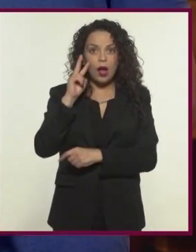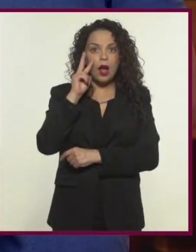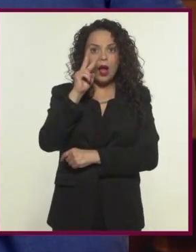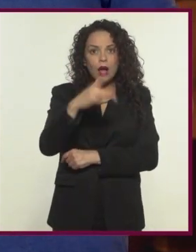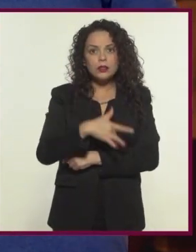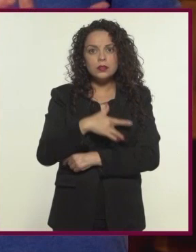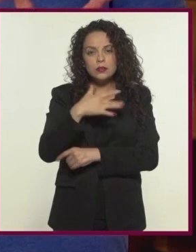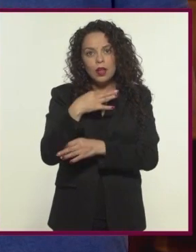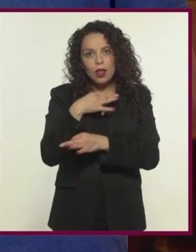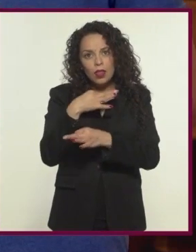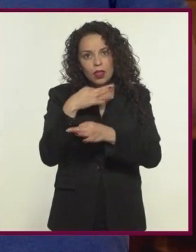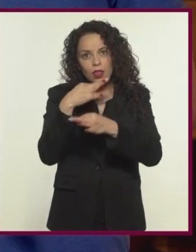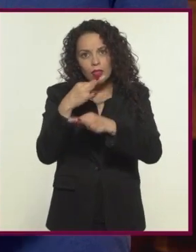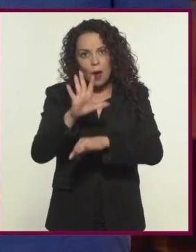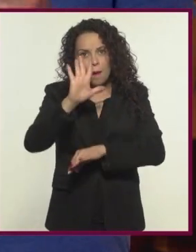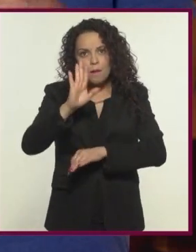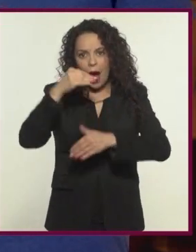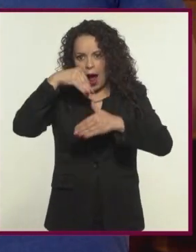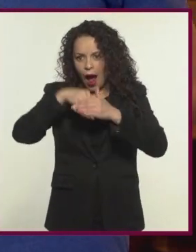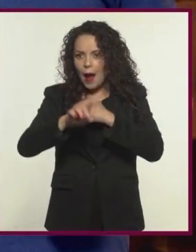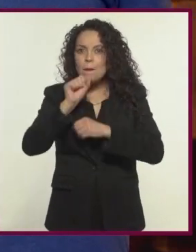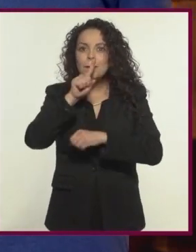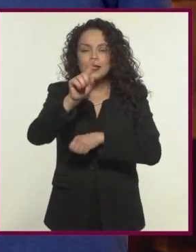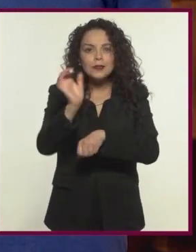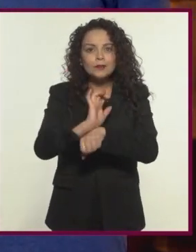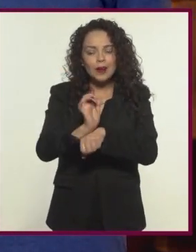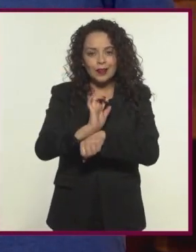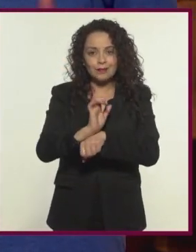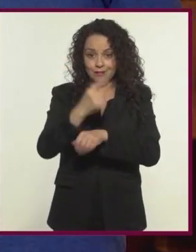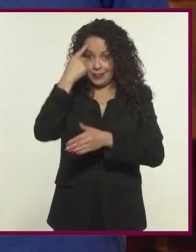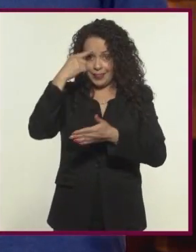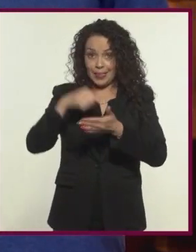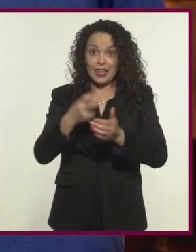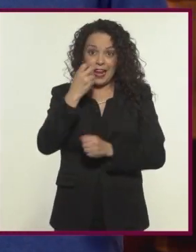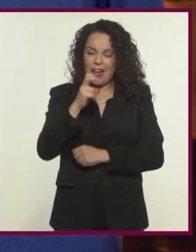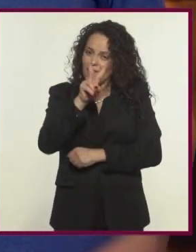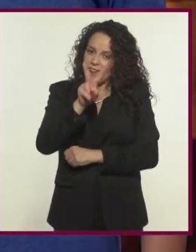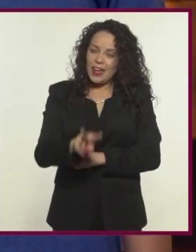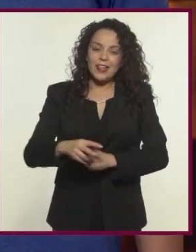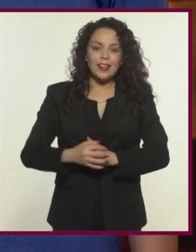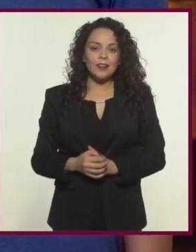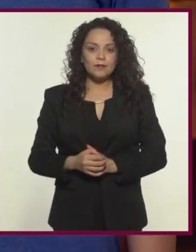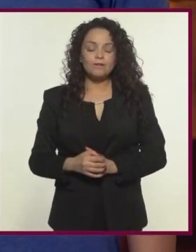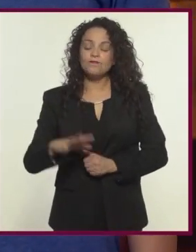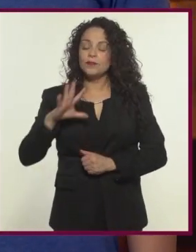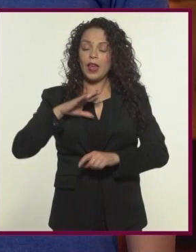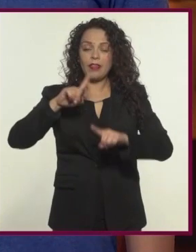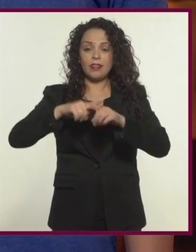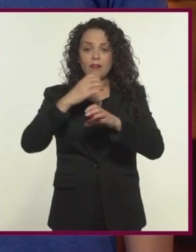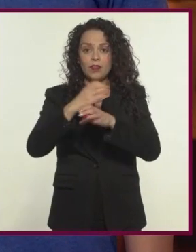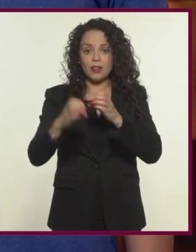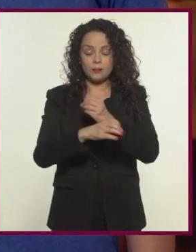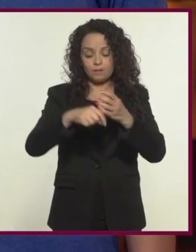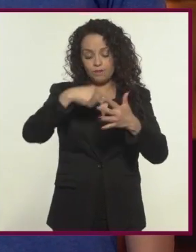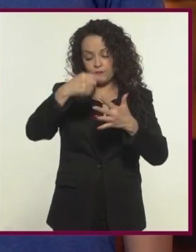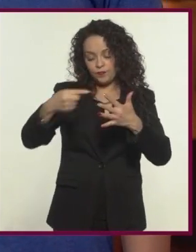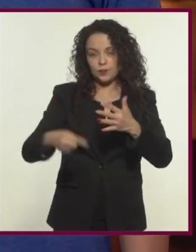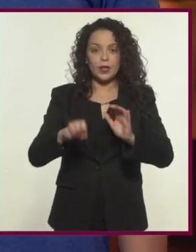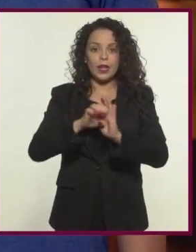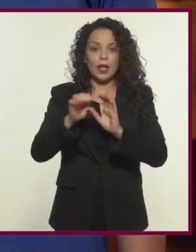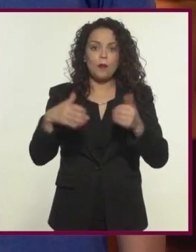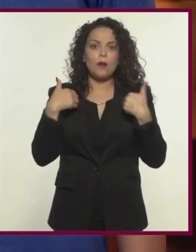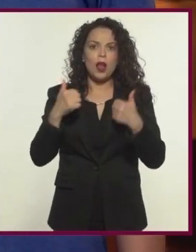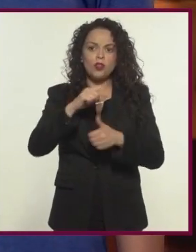sienta realmente dentro de la película y que crea en la existencia del mundo que observa en la pantalla. Aquí también entran varios elementos como